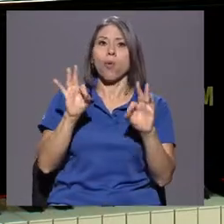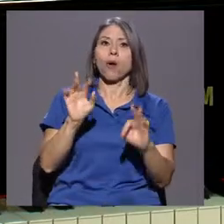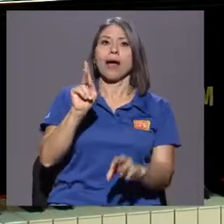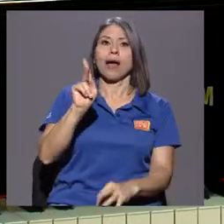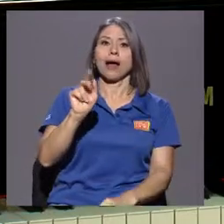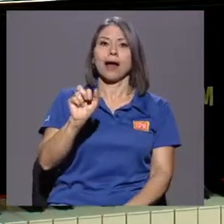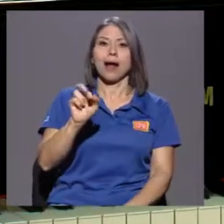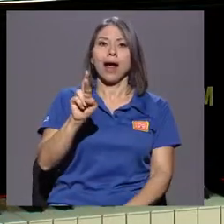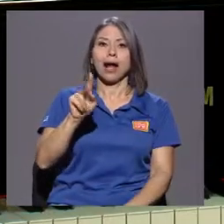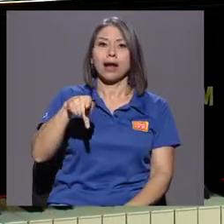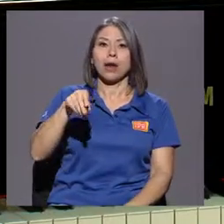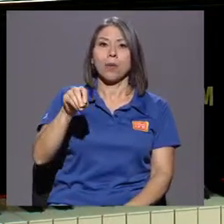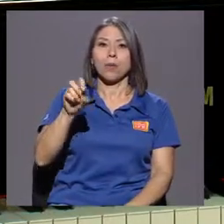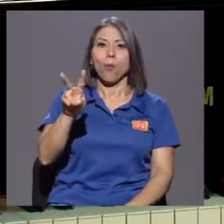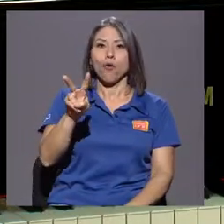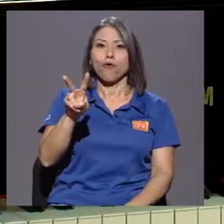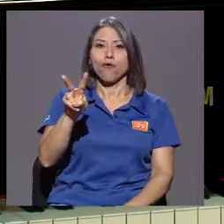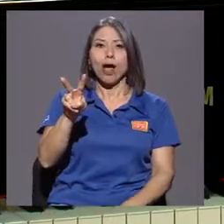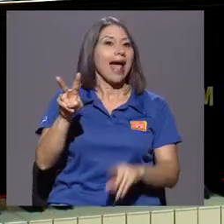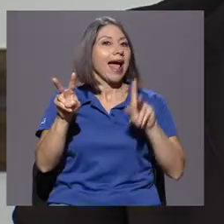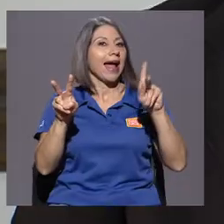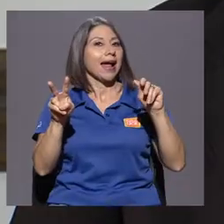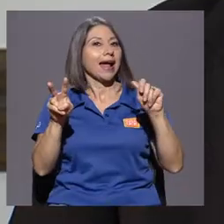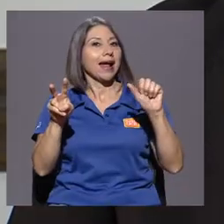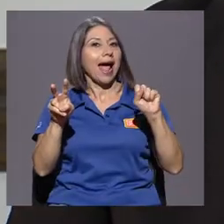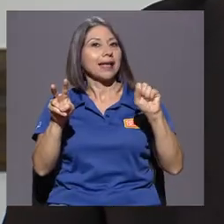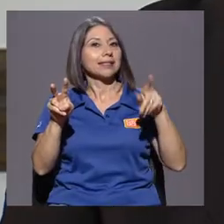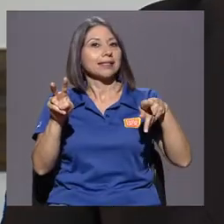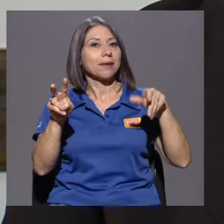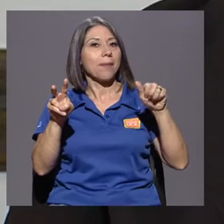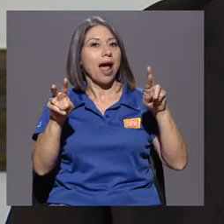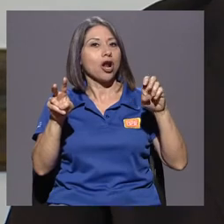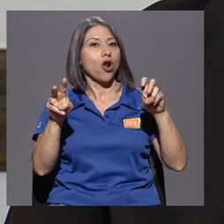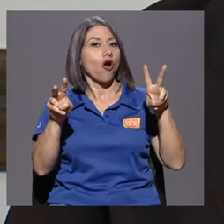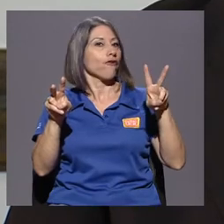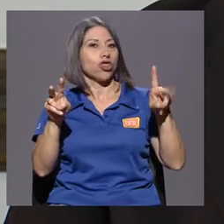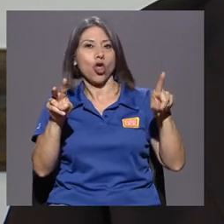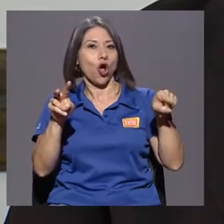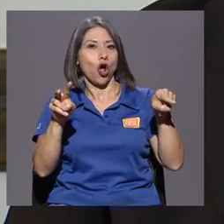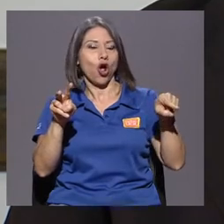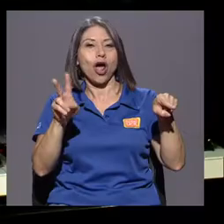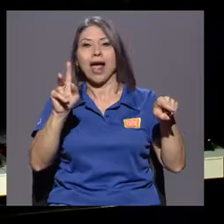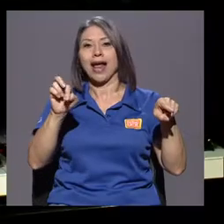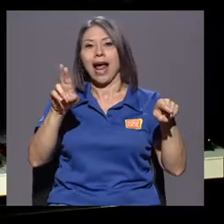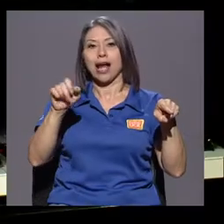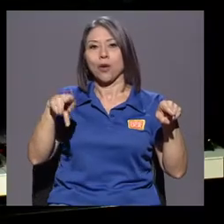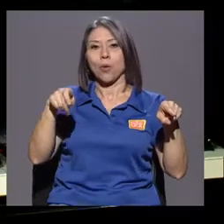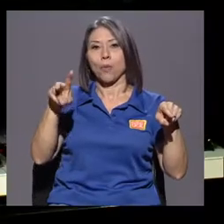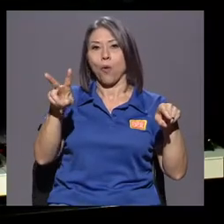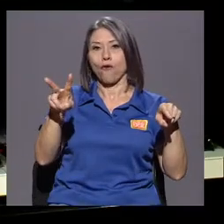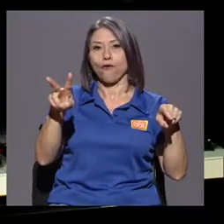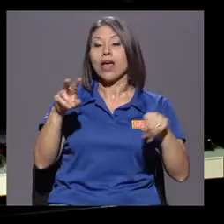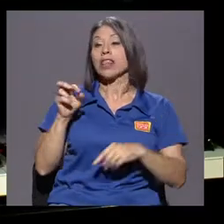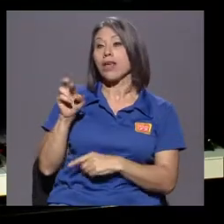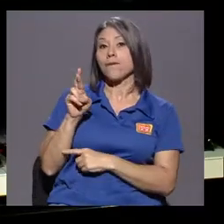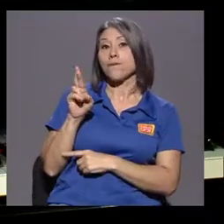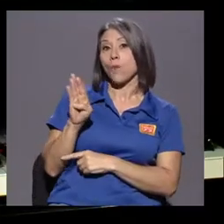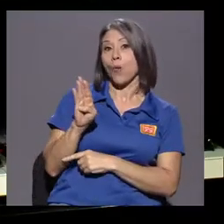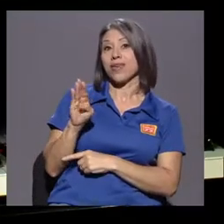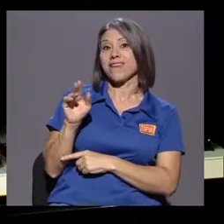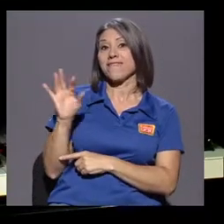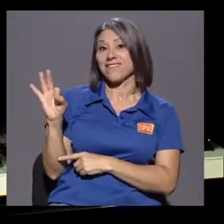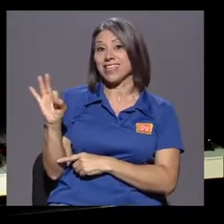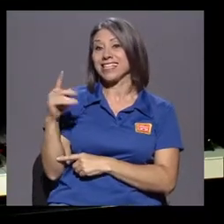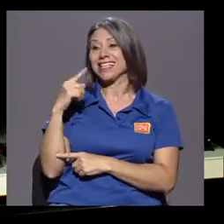atención no de kasparov y karpov de de bobby fischer de robert bobby fischer el gran ajedrecista se decía que era más un